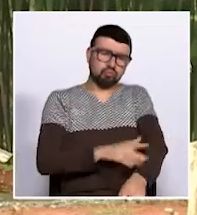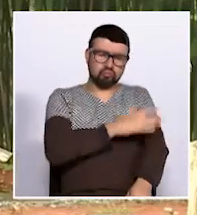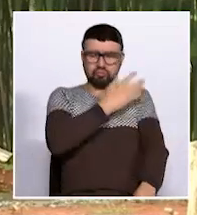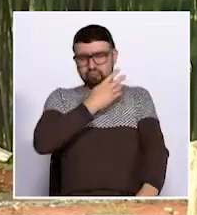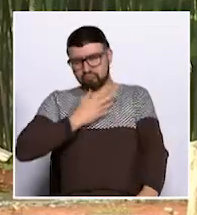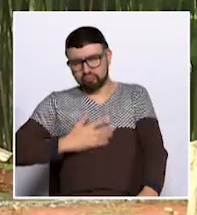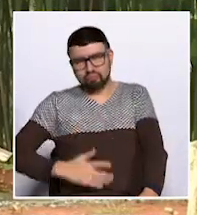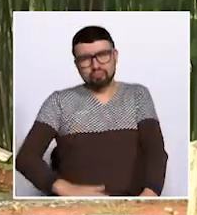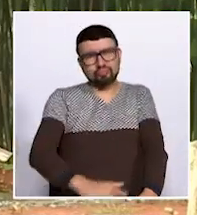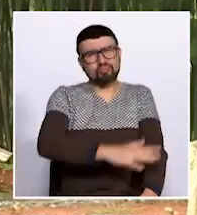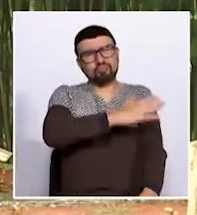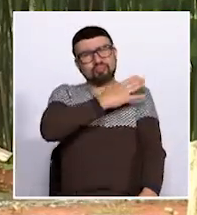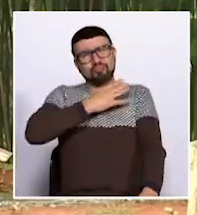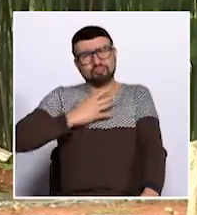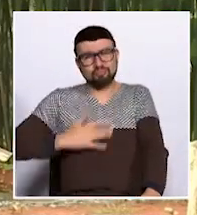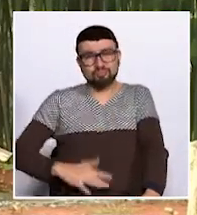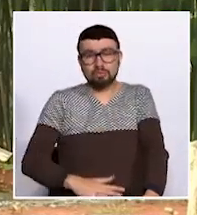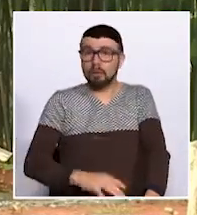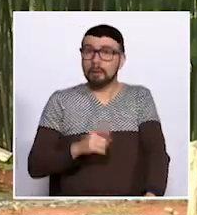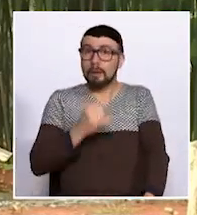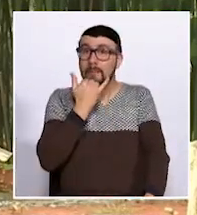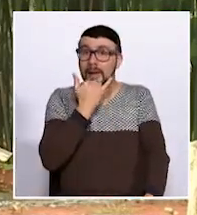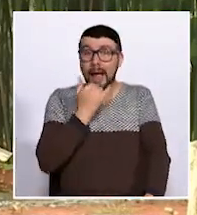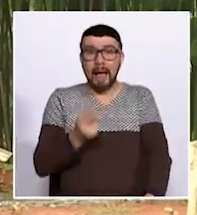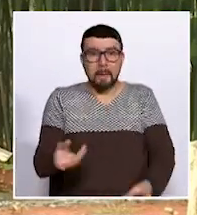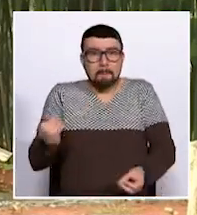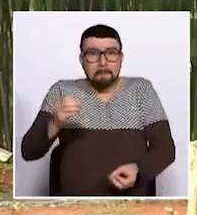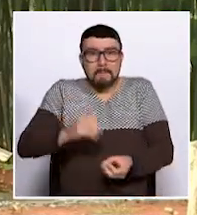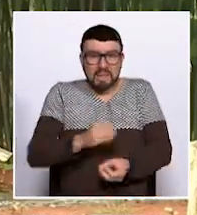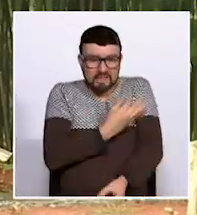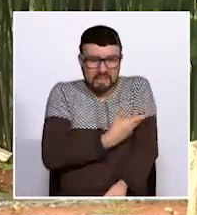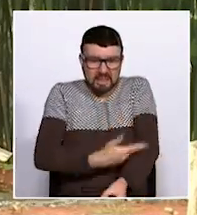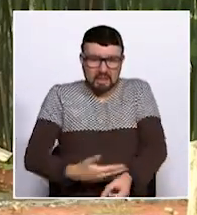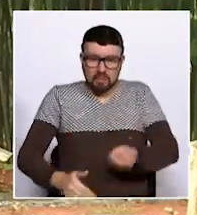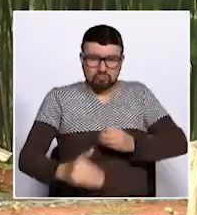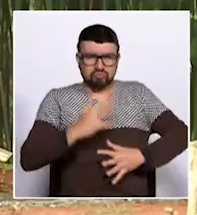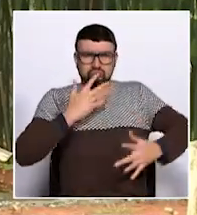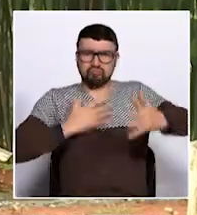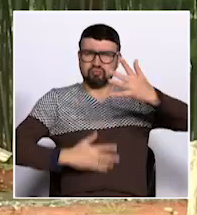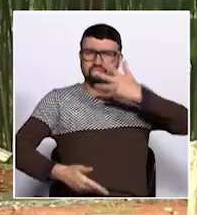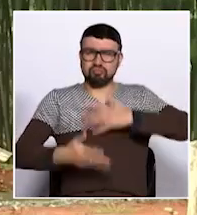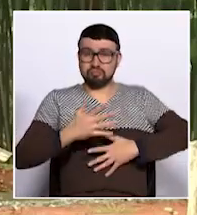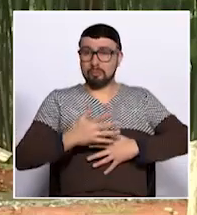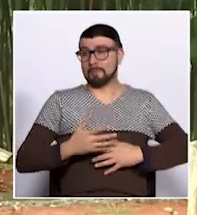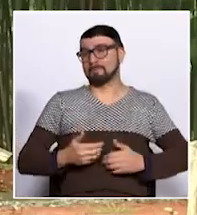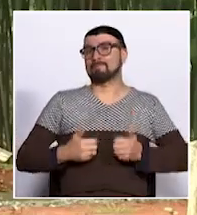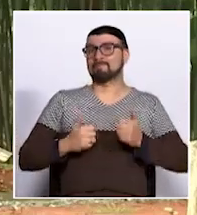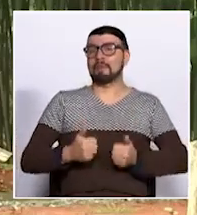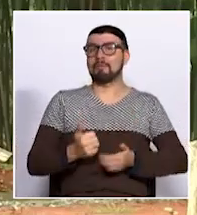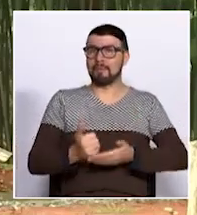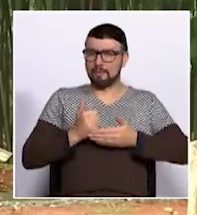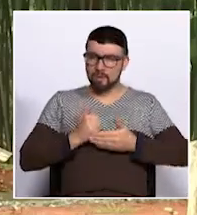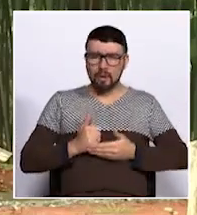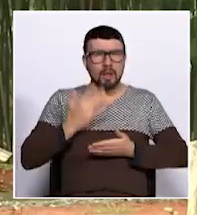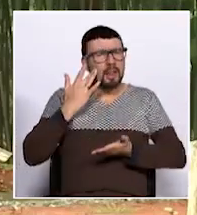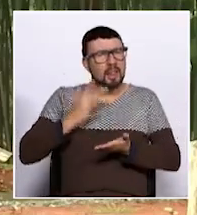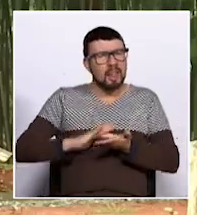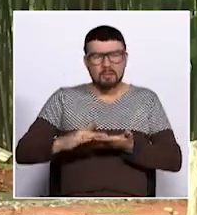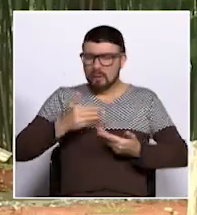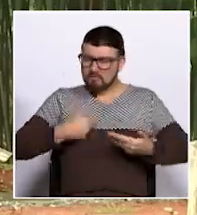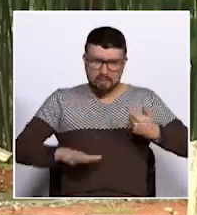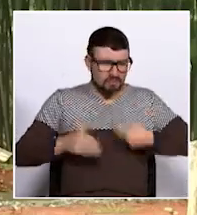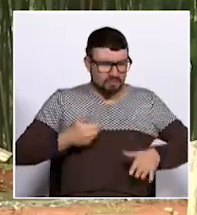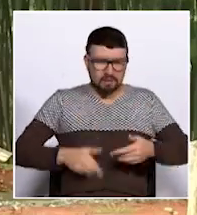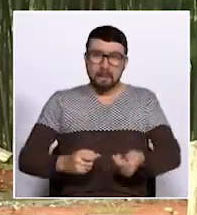llama vasodilatación. ¿Y qué hace? Que llegue mucha más sangre. Claro, estoy cuidándome, estoy desintoxicándome con la quelación,